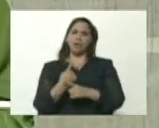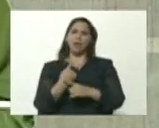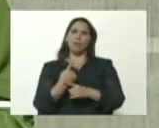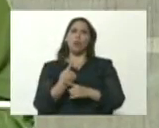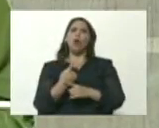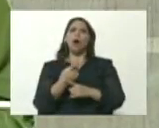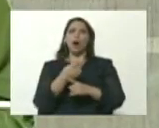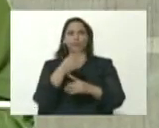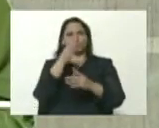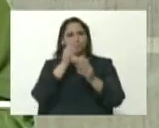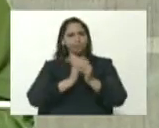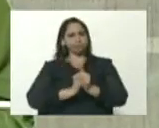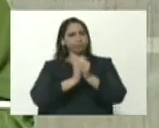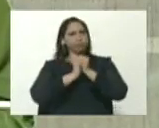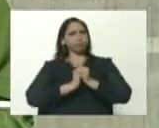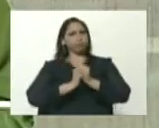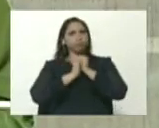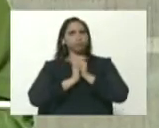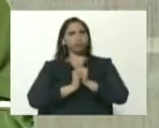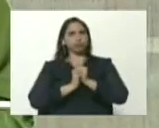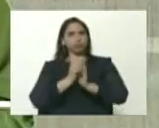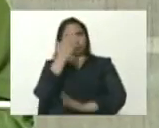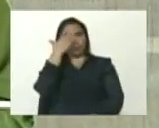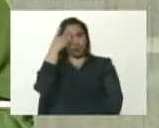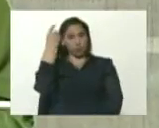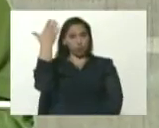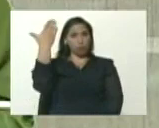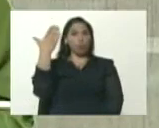Cristo, ir con Cristo,